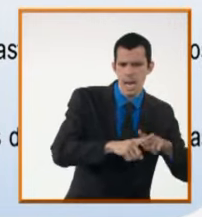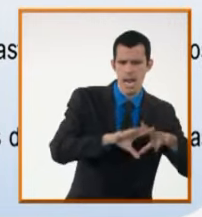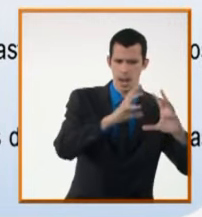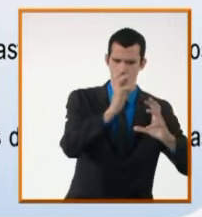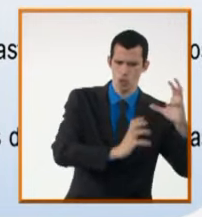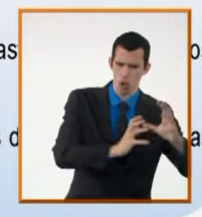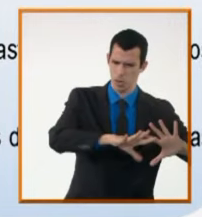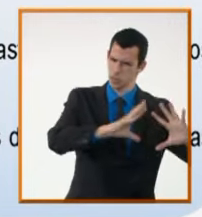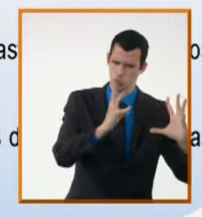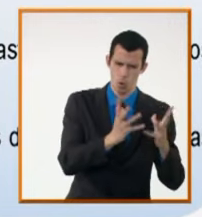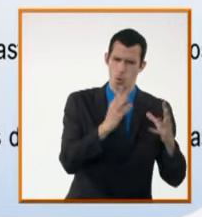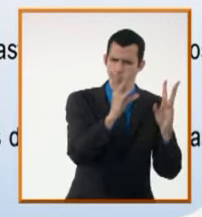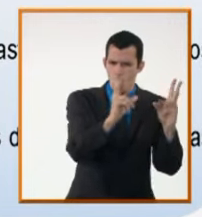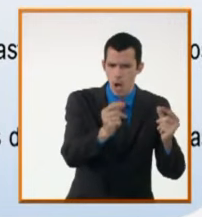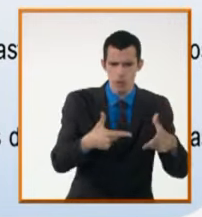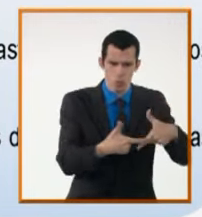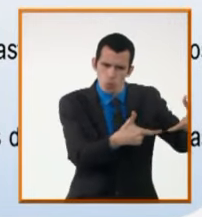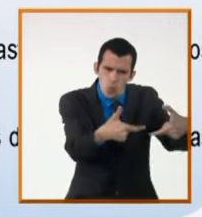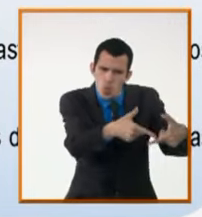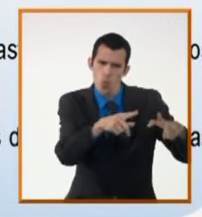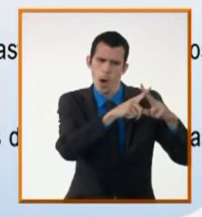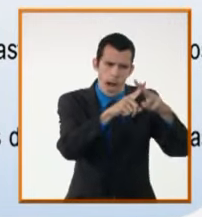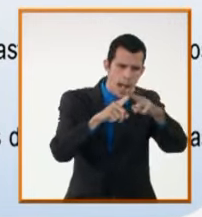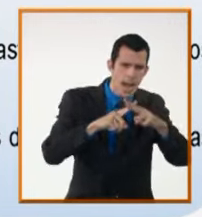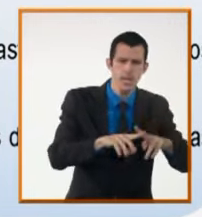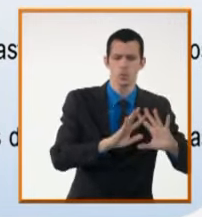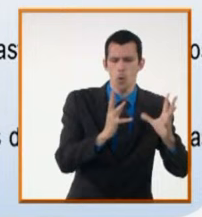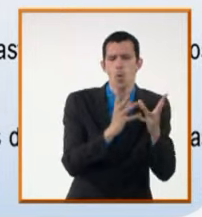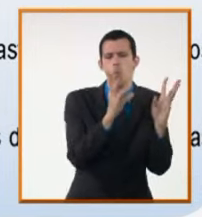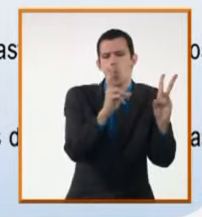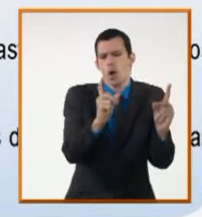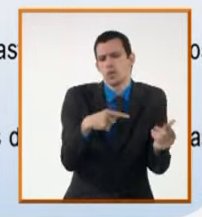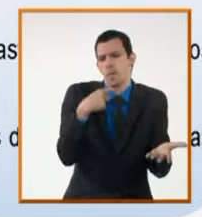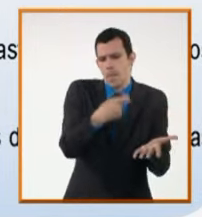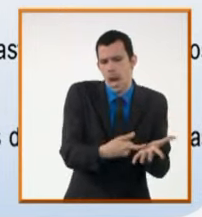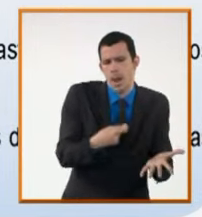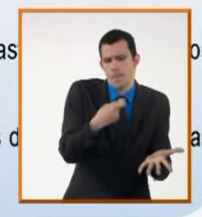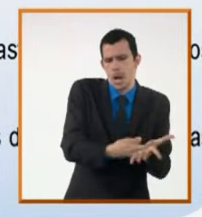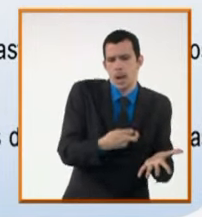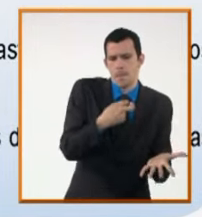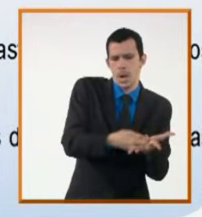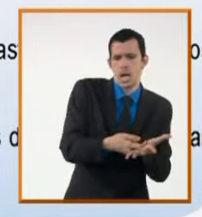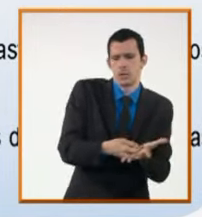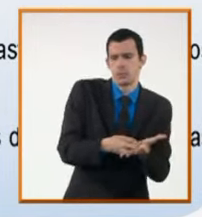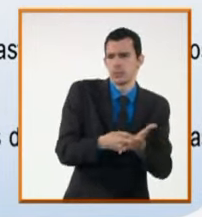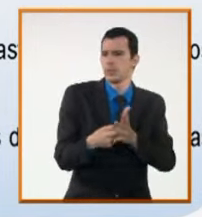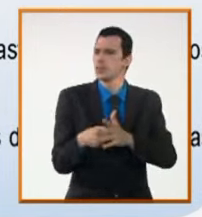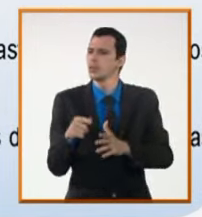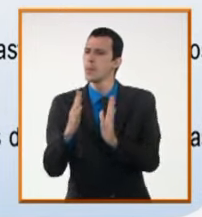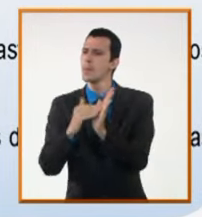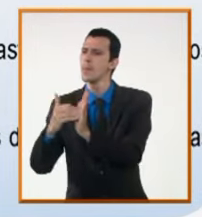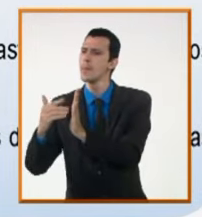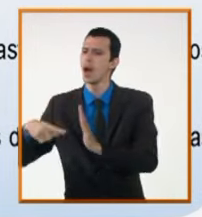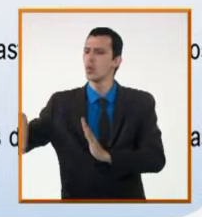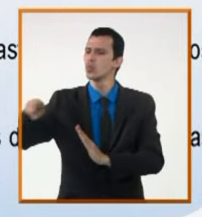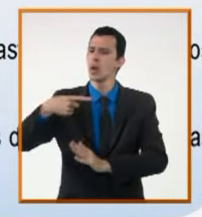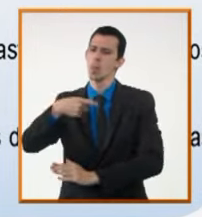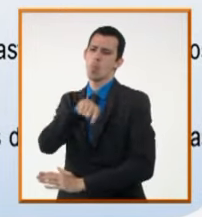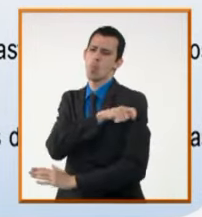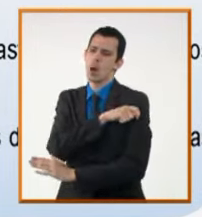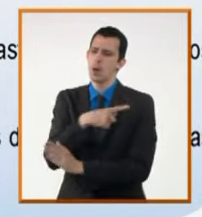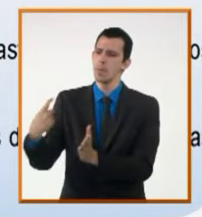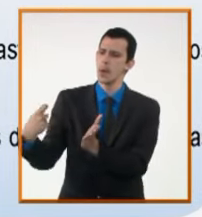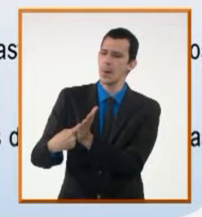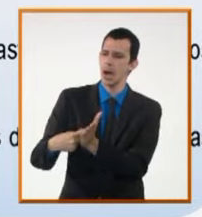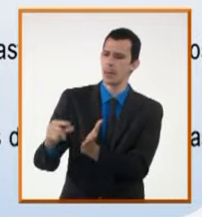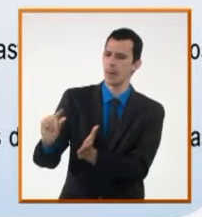y dejarlo en las personas. Hoy se ha avanzado en la medicina verde,